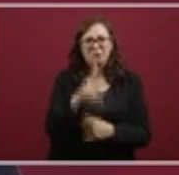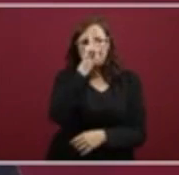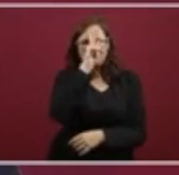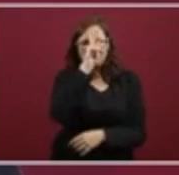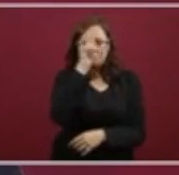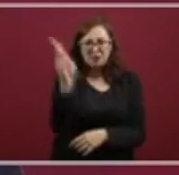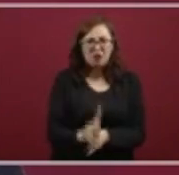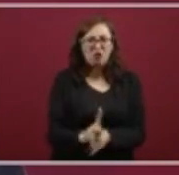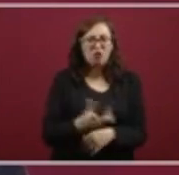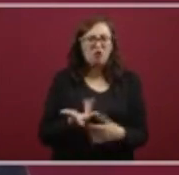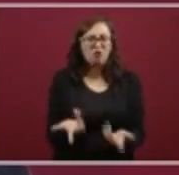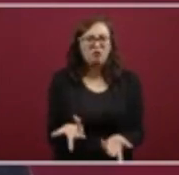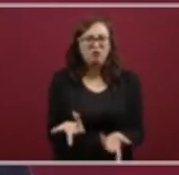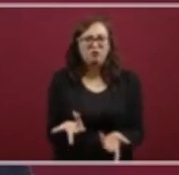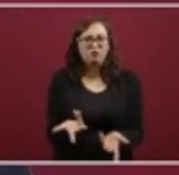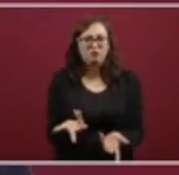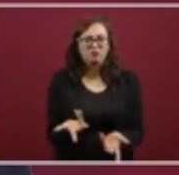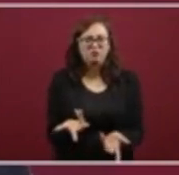O sea,